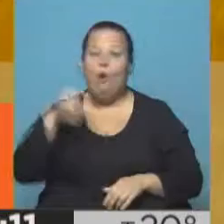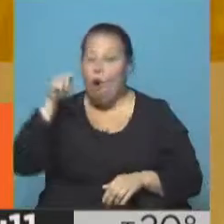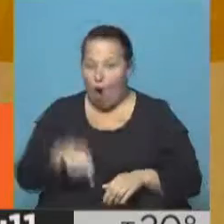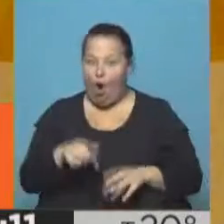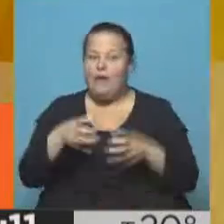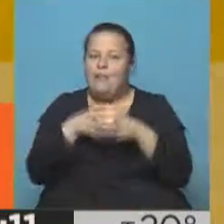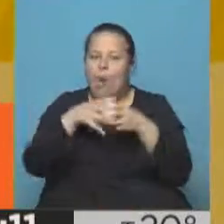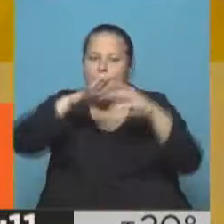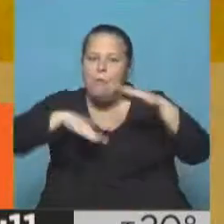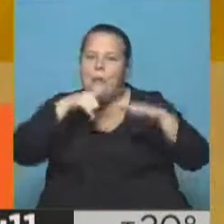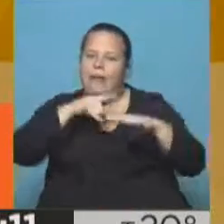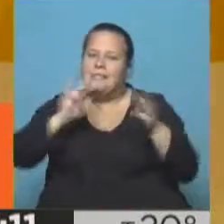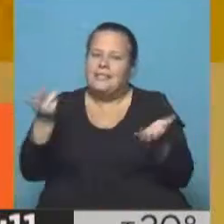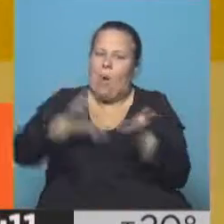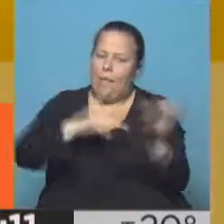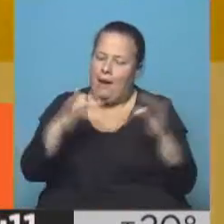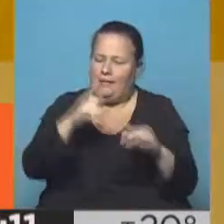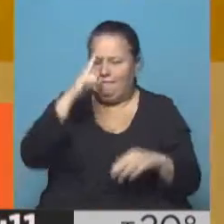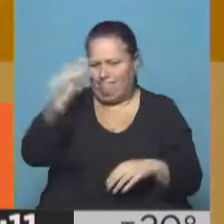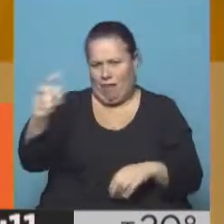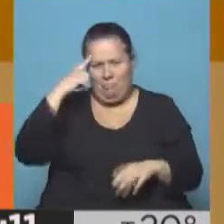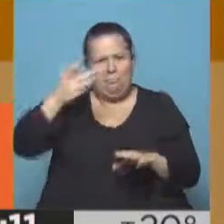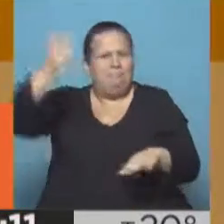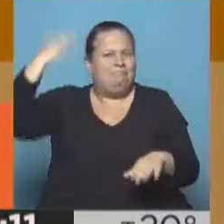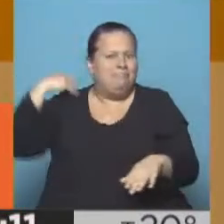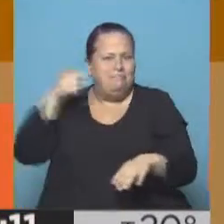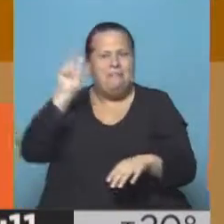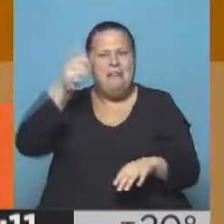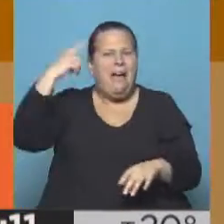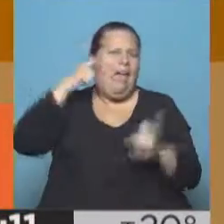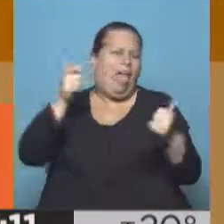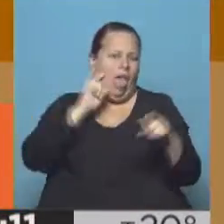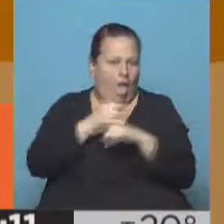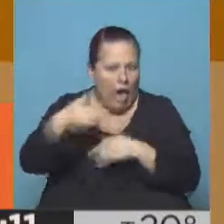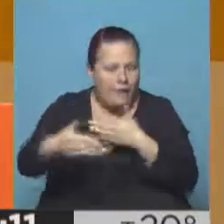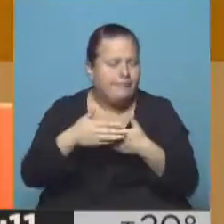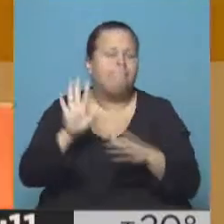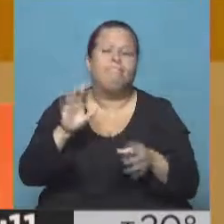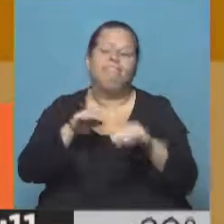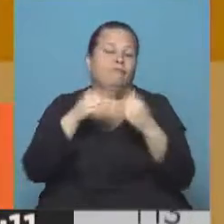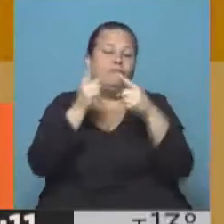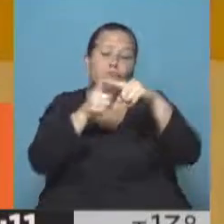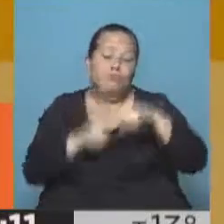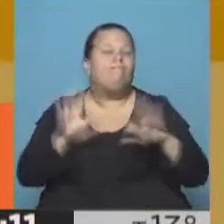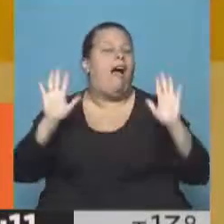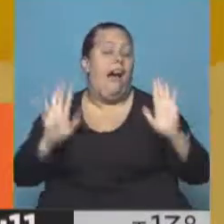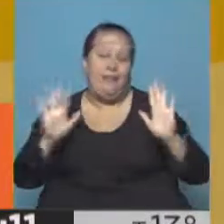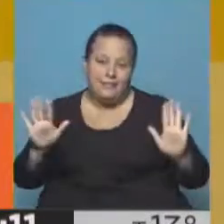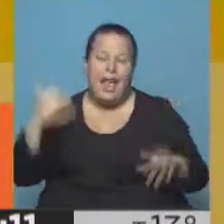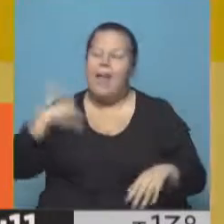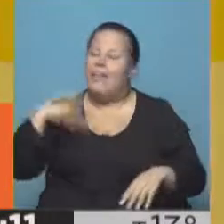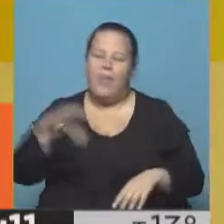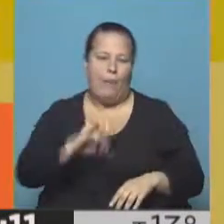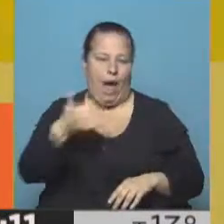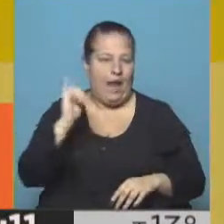en zona de repechaje algo impensado hace un par de meses atrás pero los números mandan la realidad es así argentina